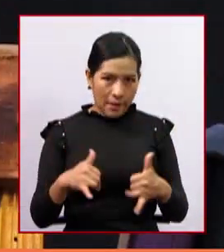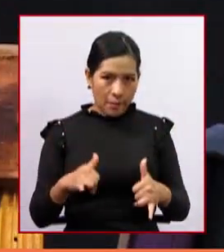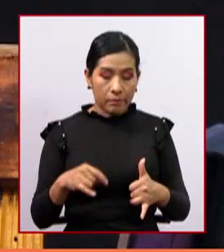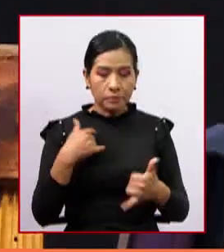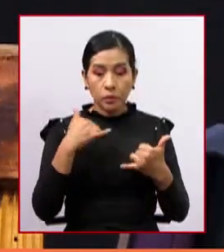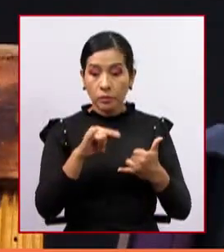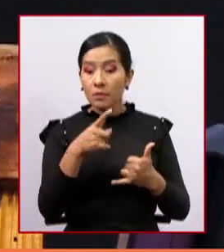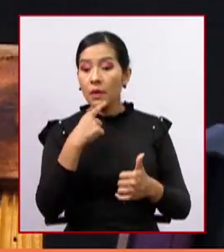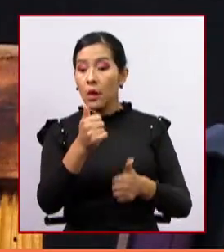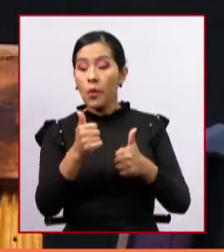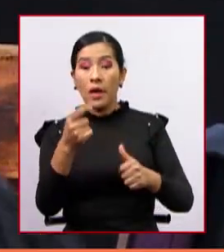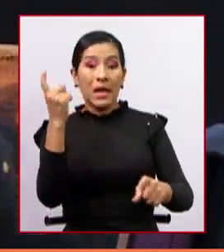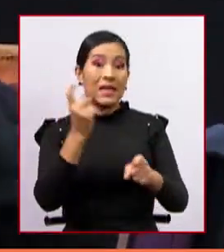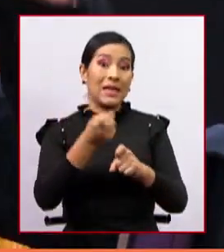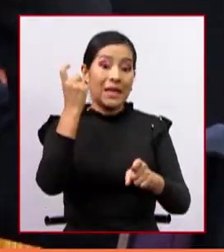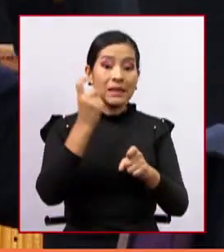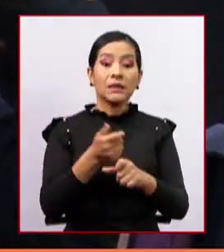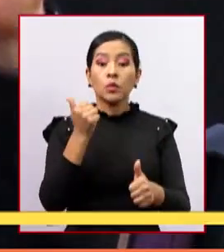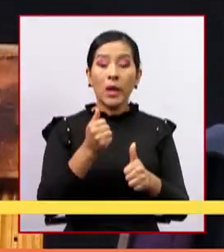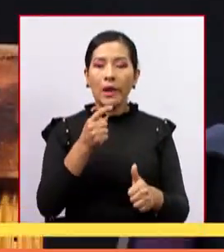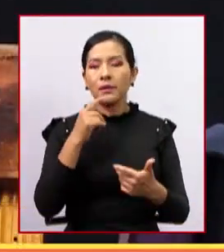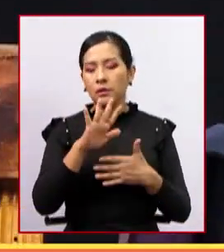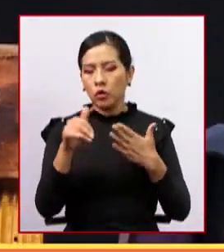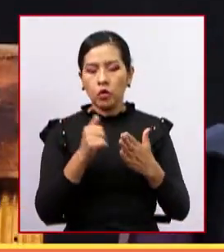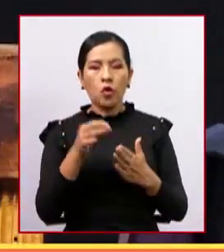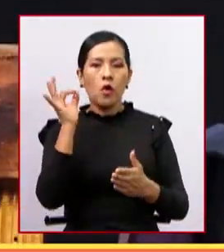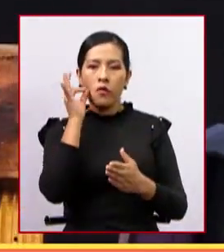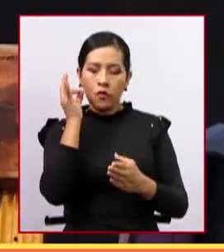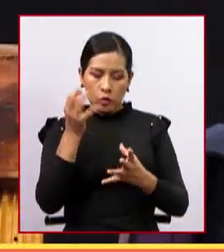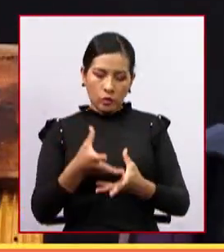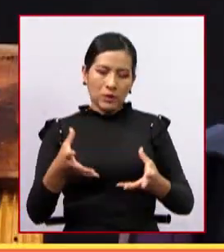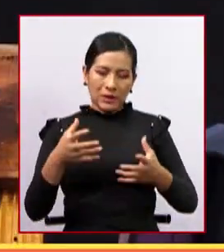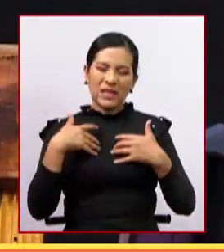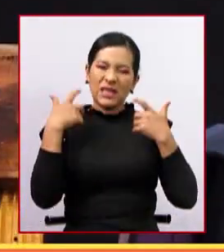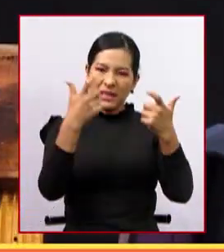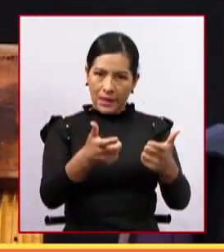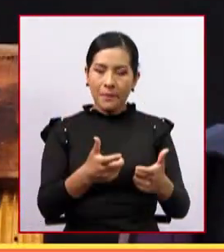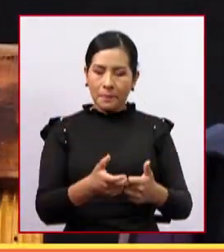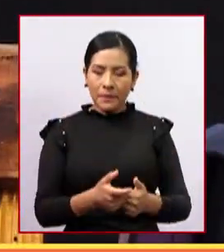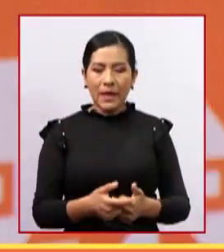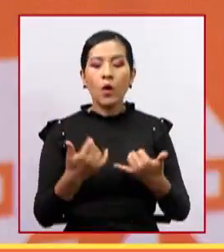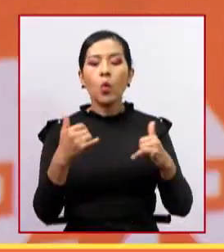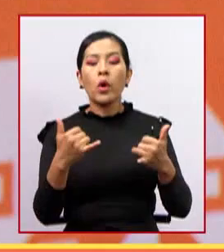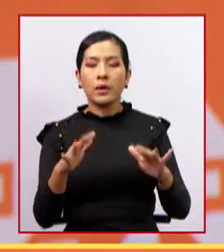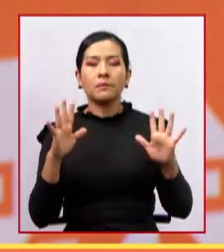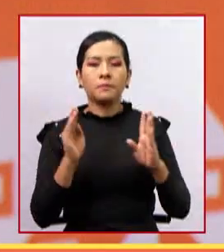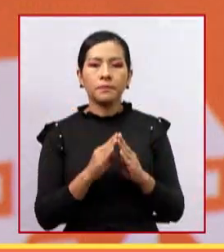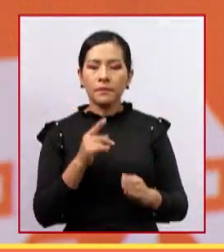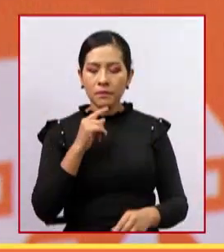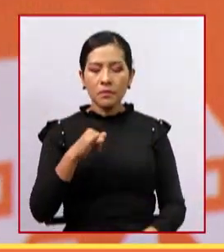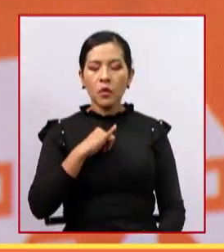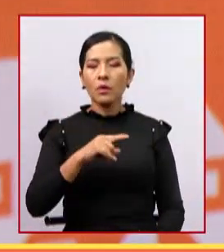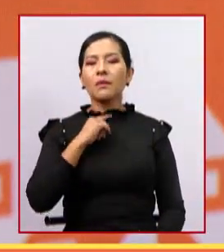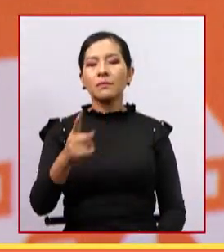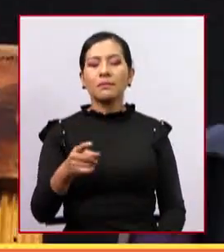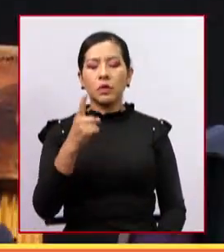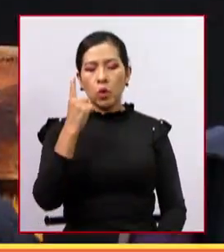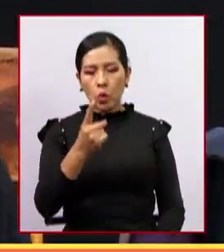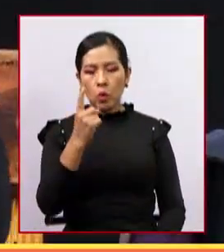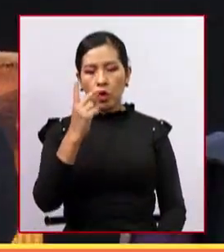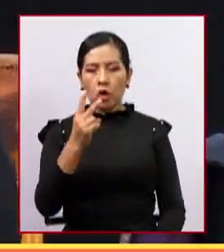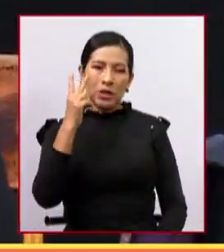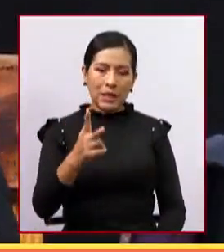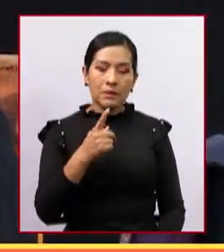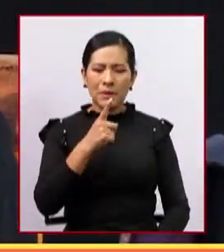frutas. Y los niños, juego, ¡yay! ¿No? Se ponen súper felices y les dice, pues nada, 1, 2, 3, y cuando diga 3,